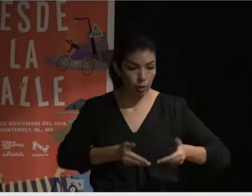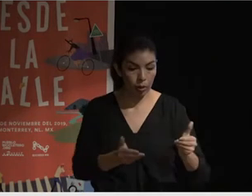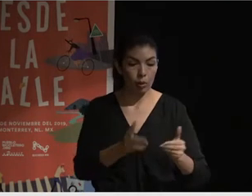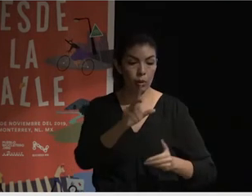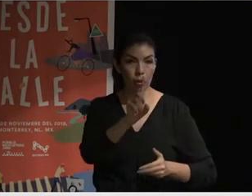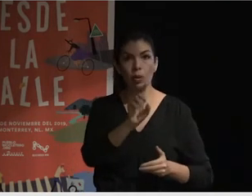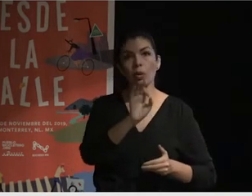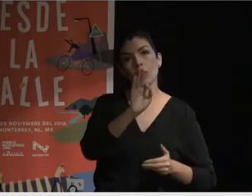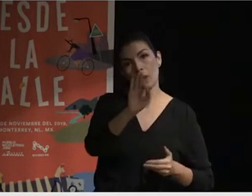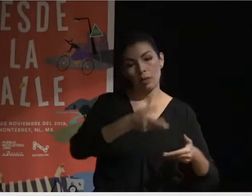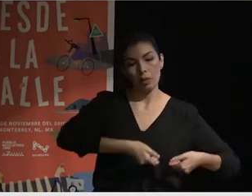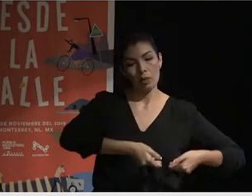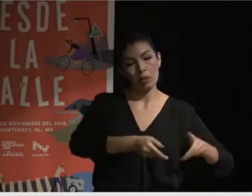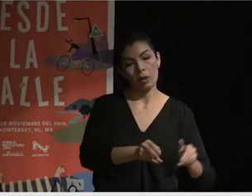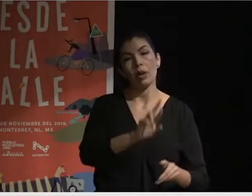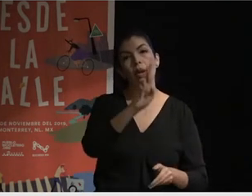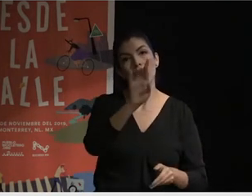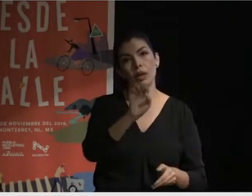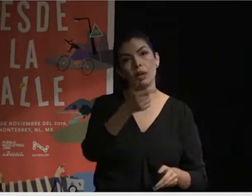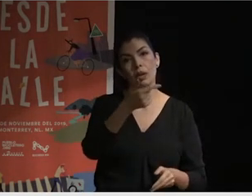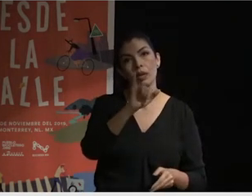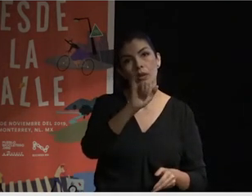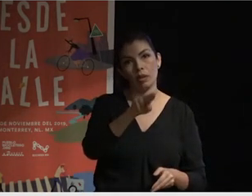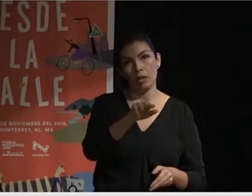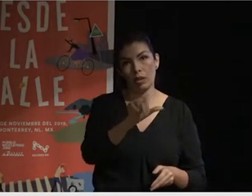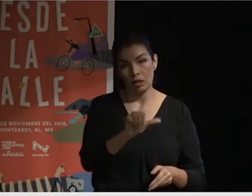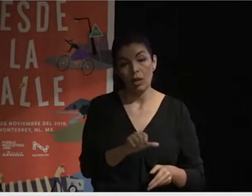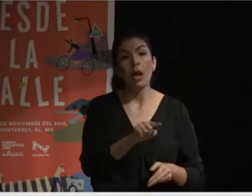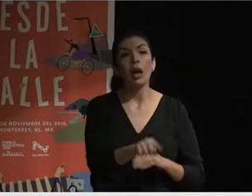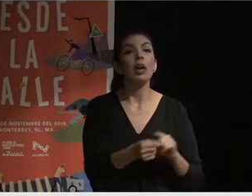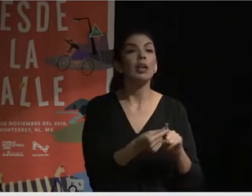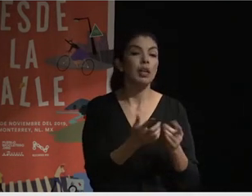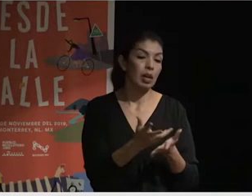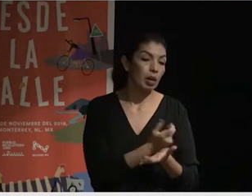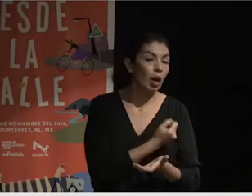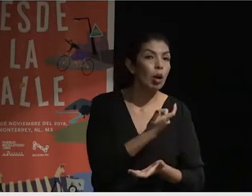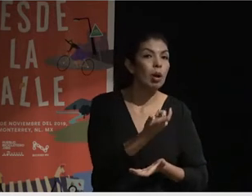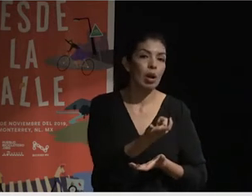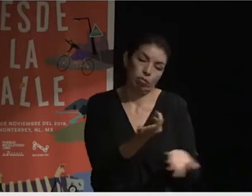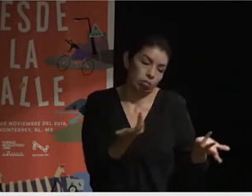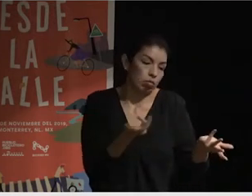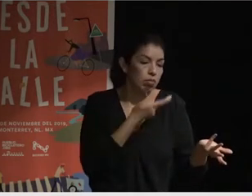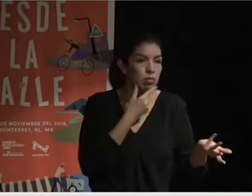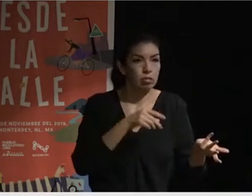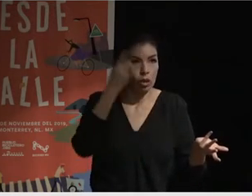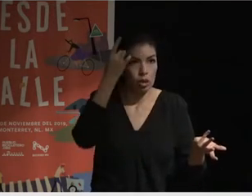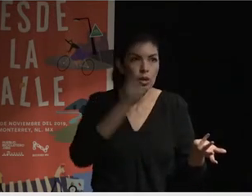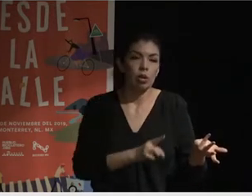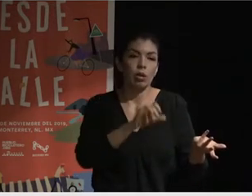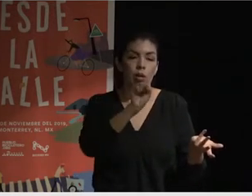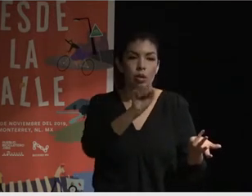del gobierno. Entonces tenemos que también, hay toda una línea más reformista que está planteando mecanismos de captación de